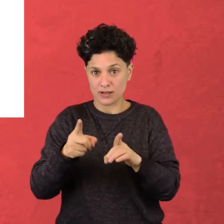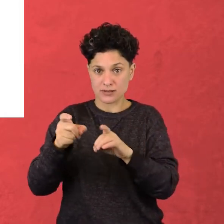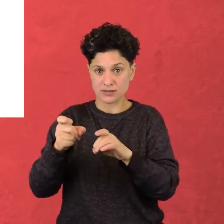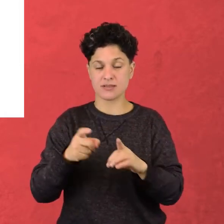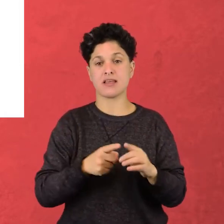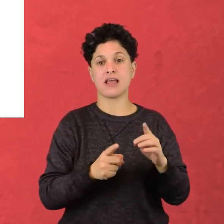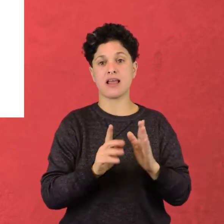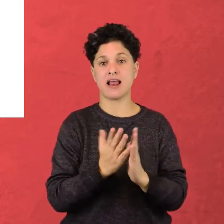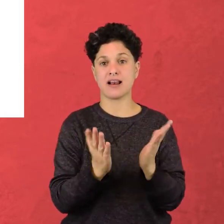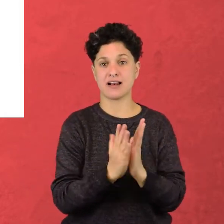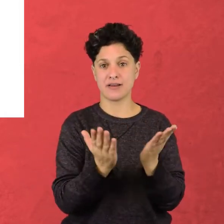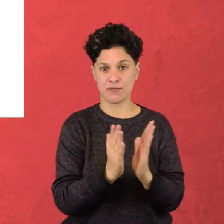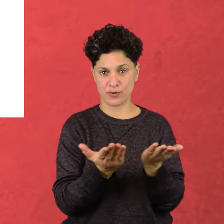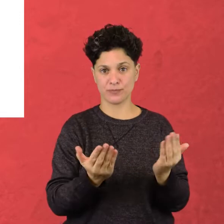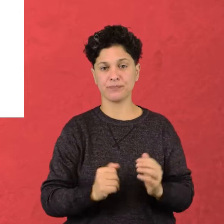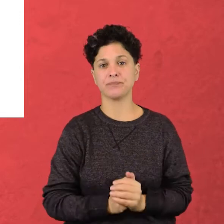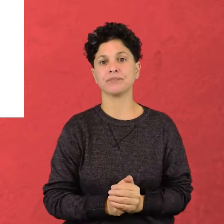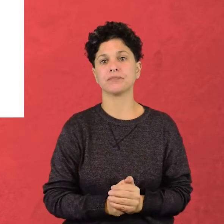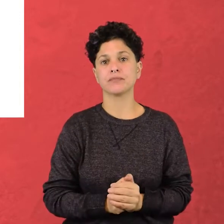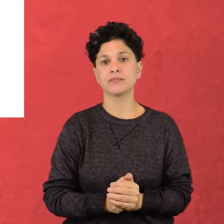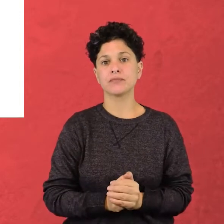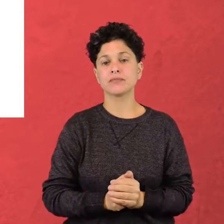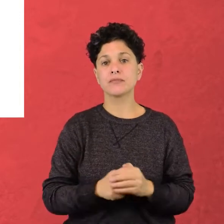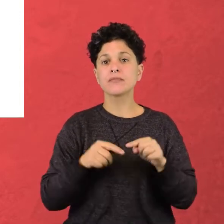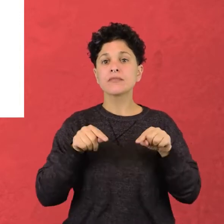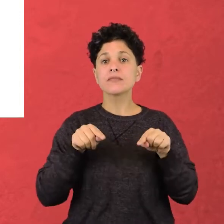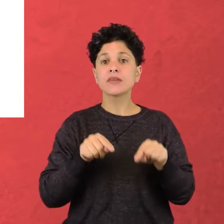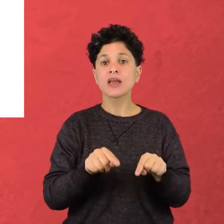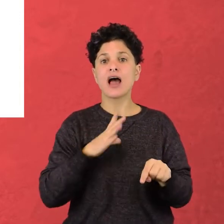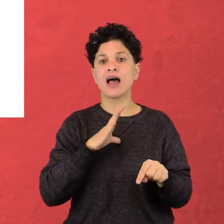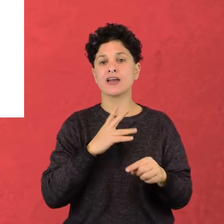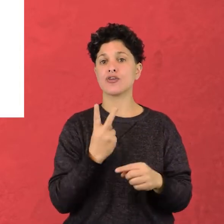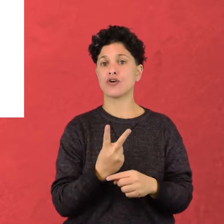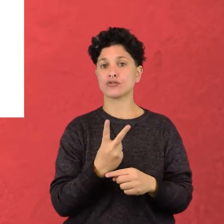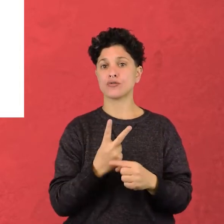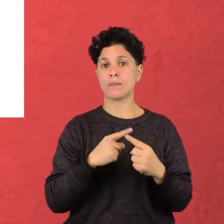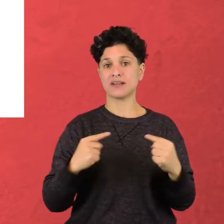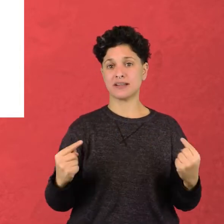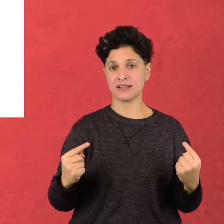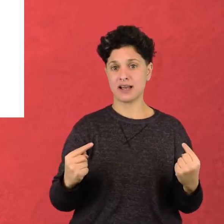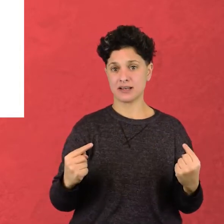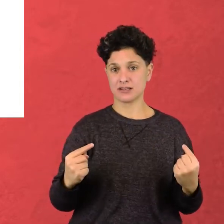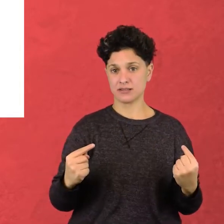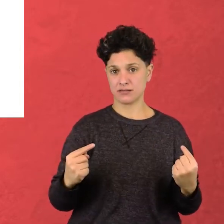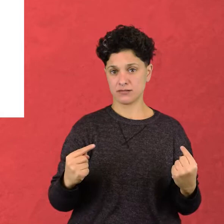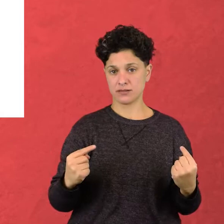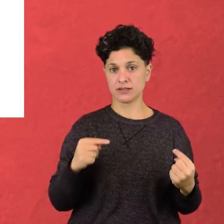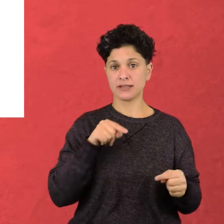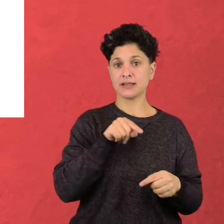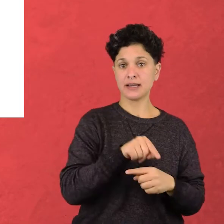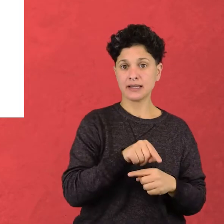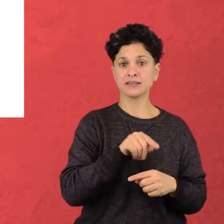las capturas de este libro. Es muy poquito y muy cortito lo que vamos a ver. Así vamos a tener